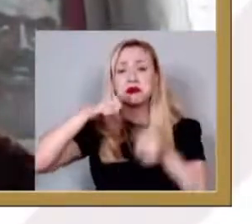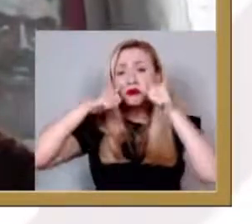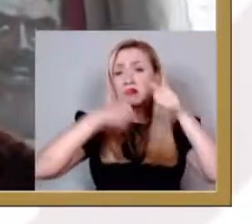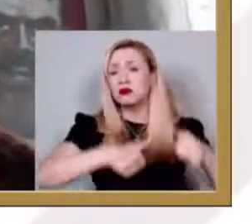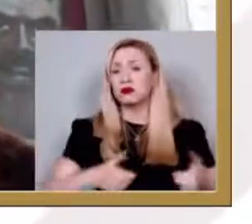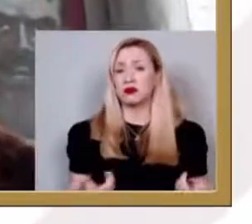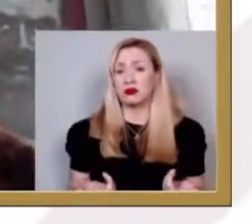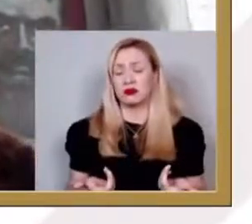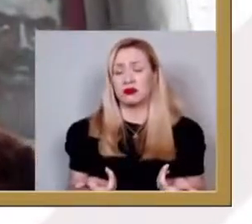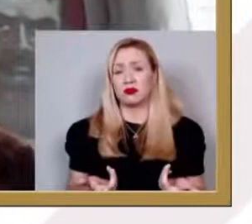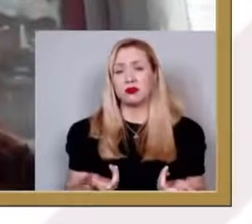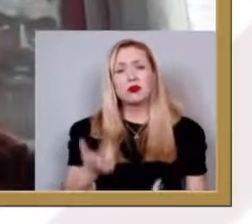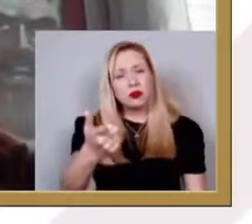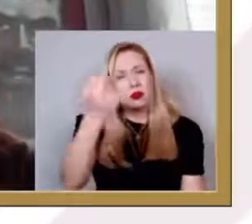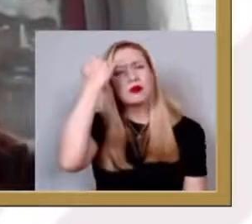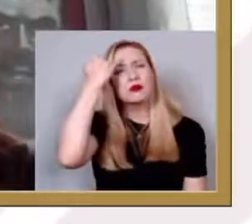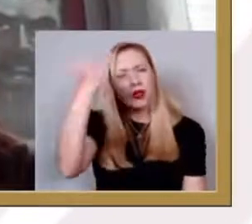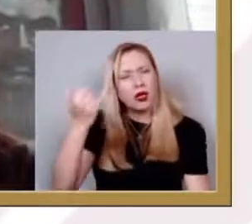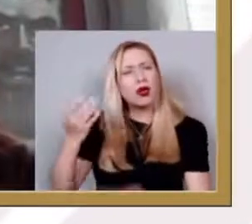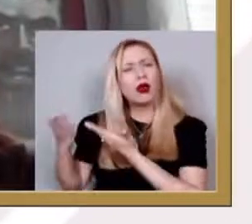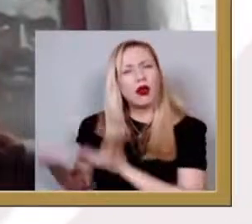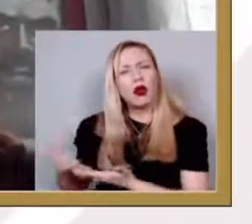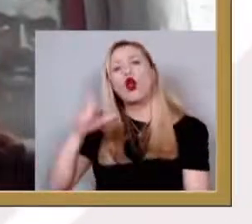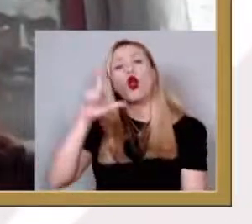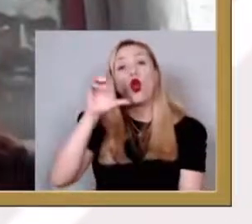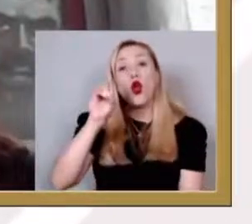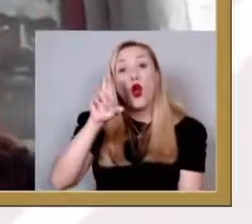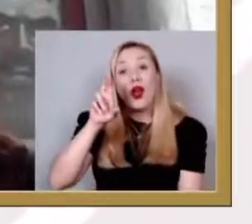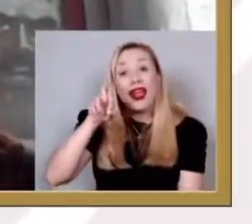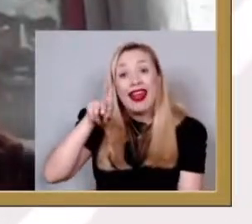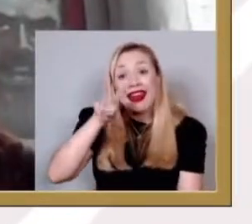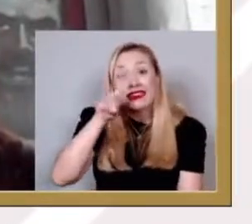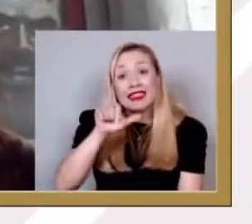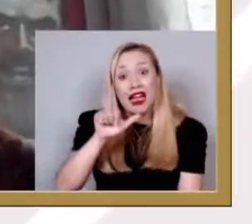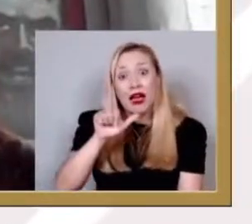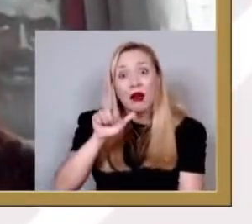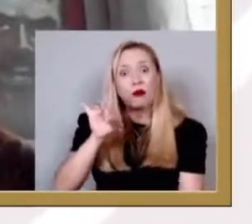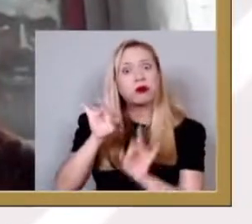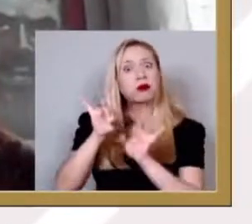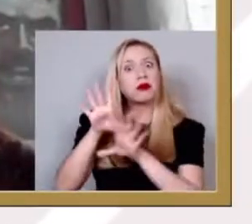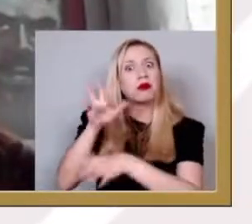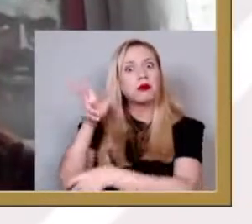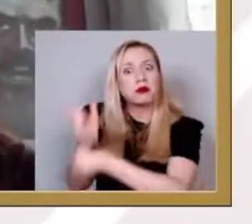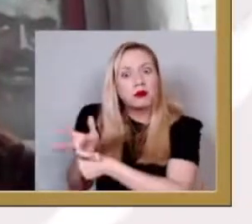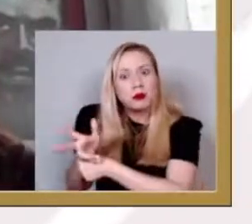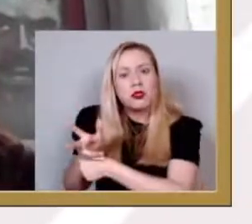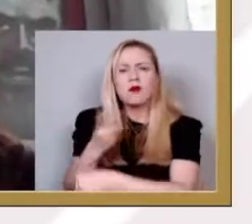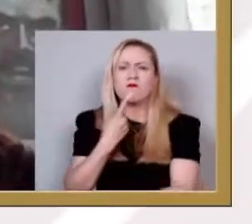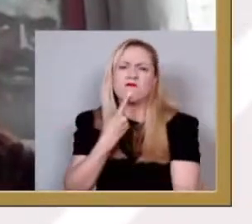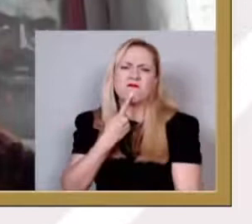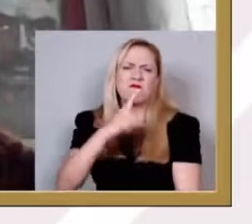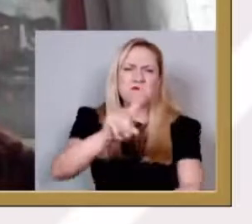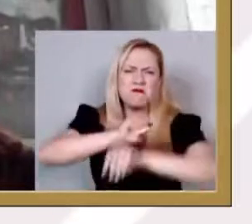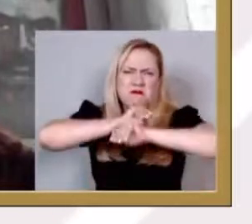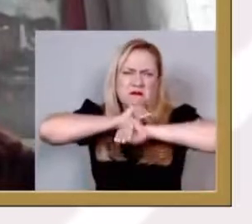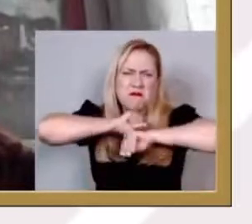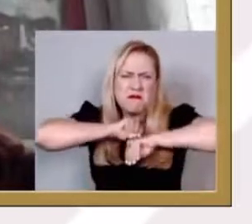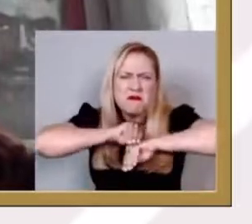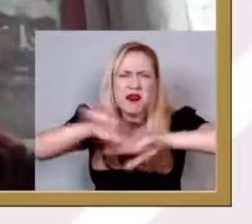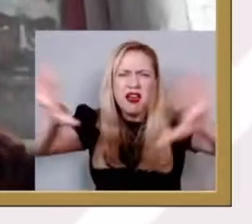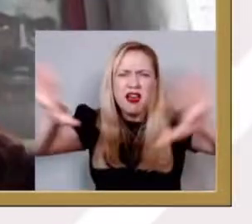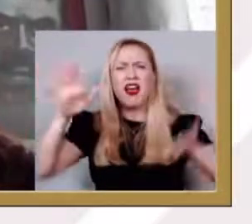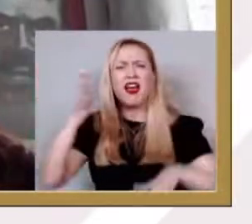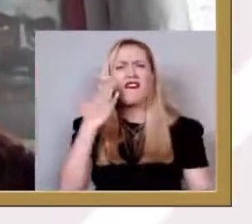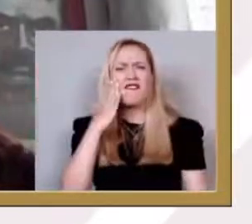Imagínense, el caso de Lorenza fue grabado, denunciado públicamente en redes sociales.